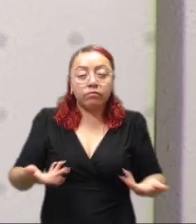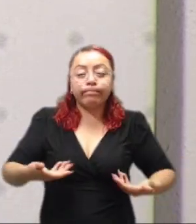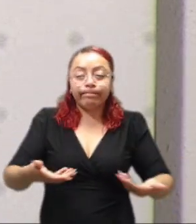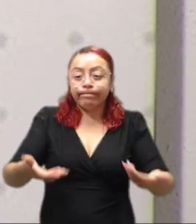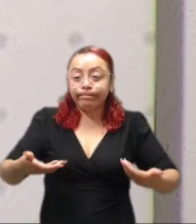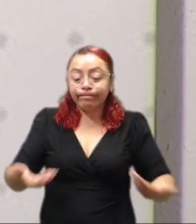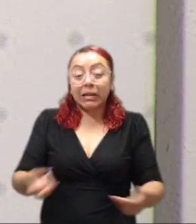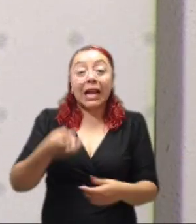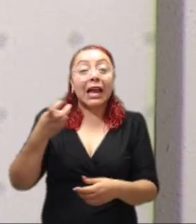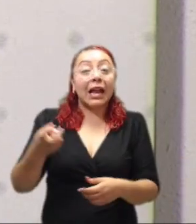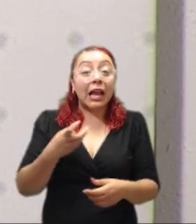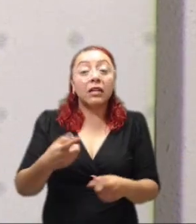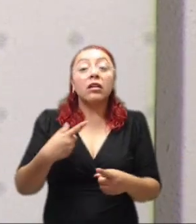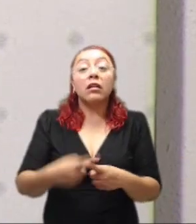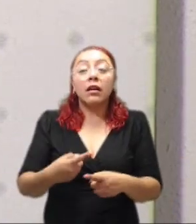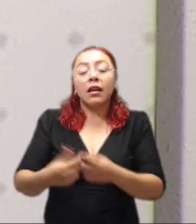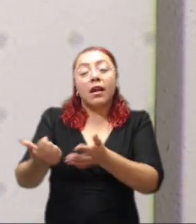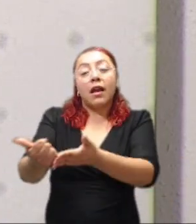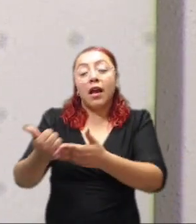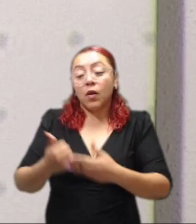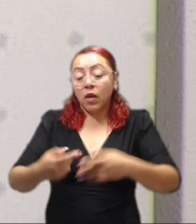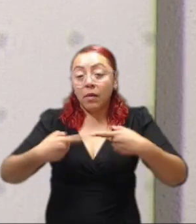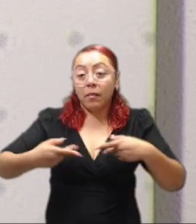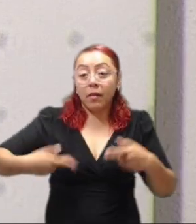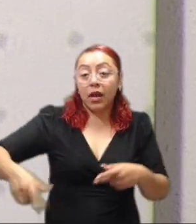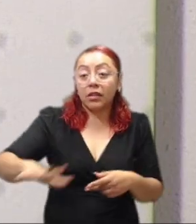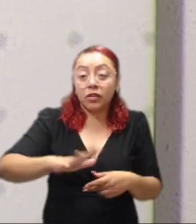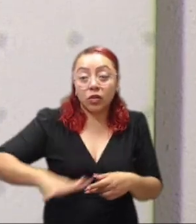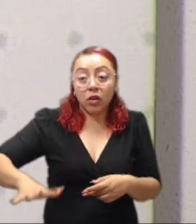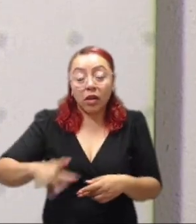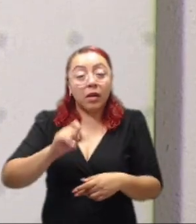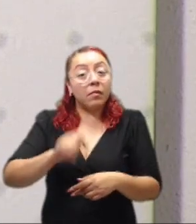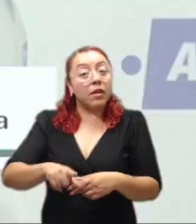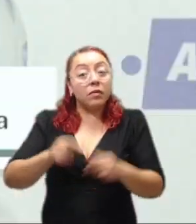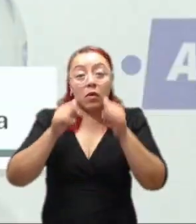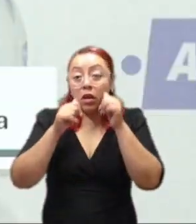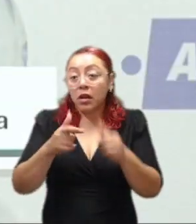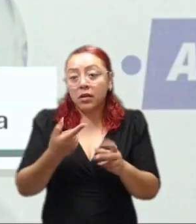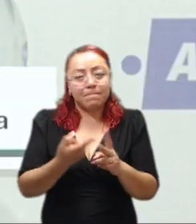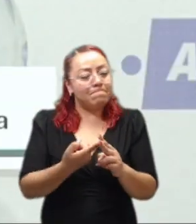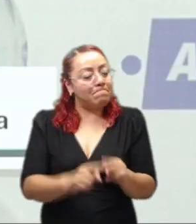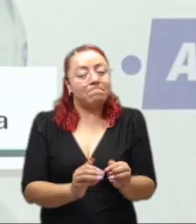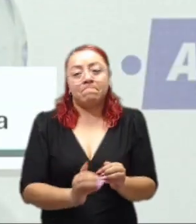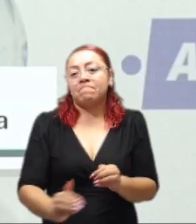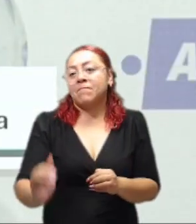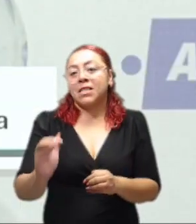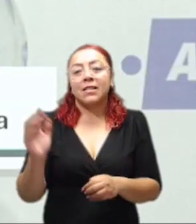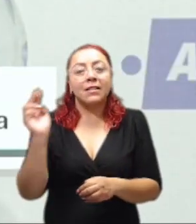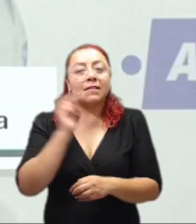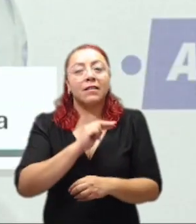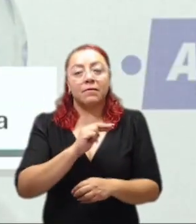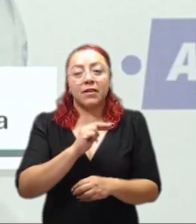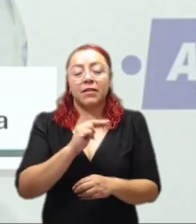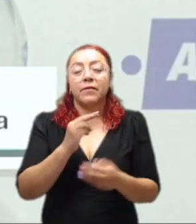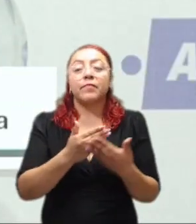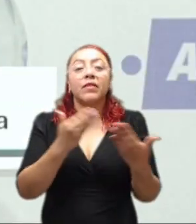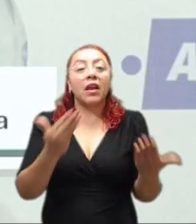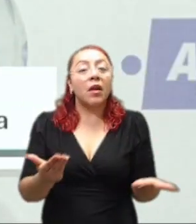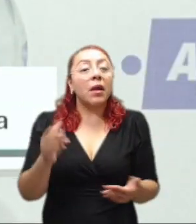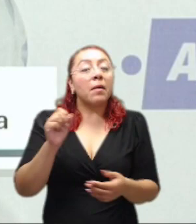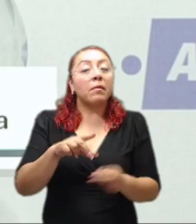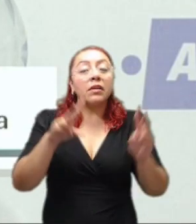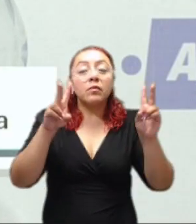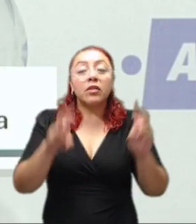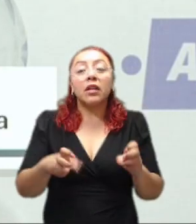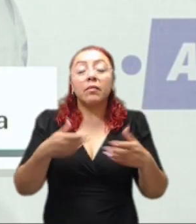esto se hace con la población y se atenderá desde el primer día Muchas gracias candidato continuando con esta misma